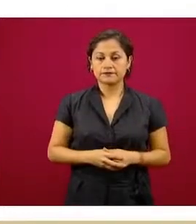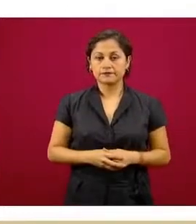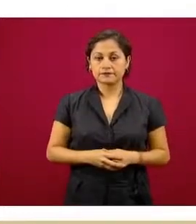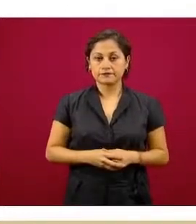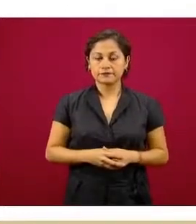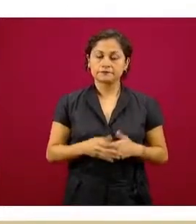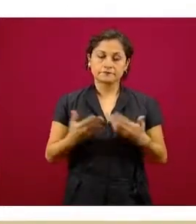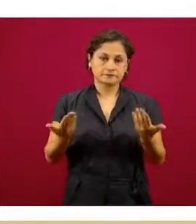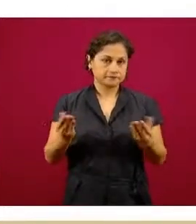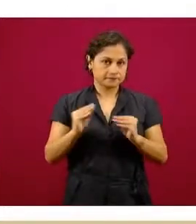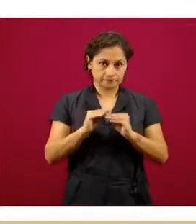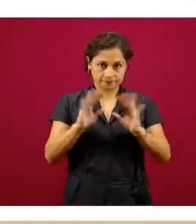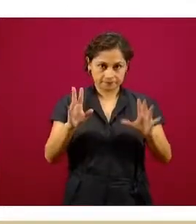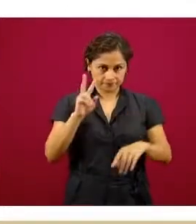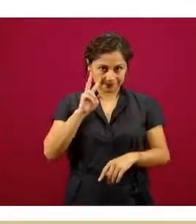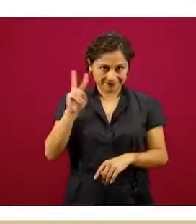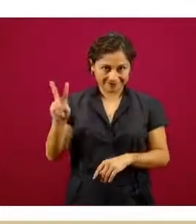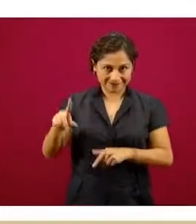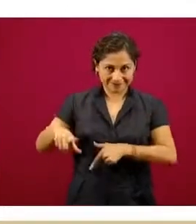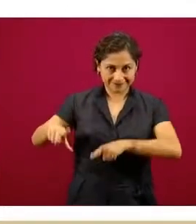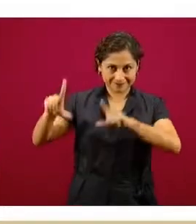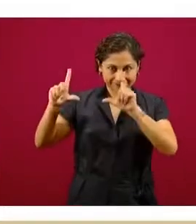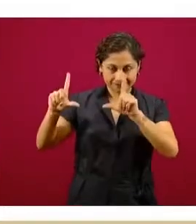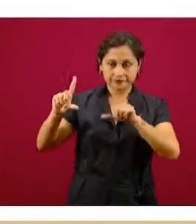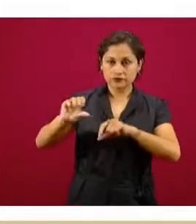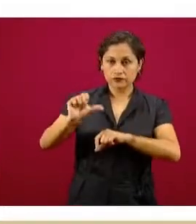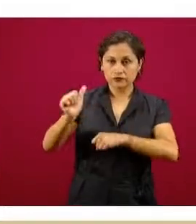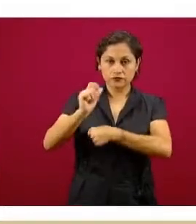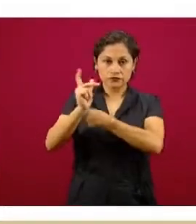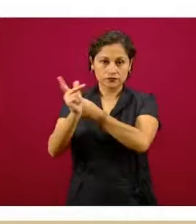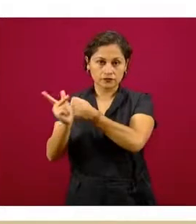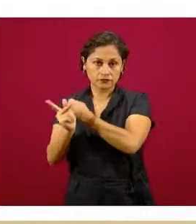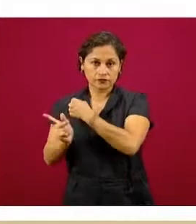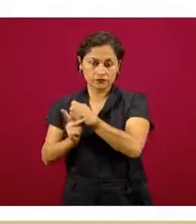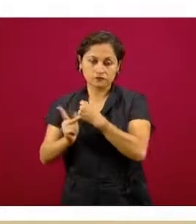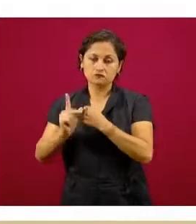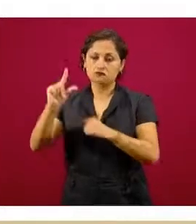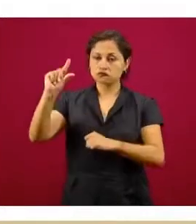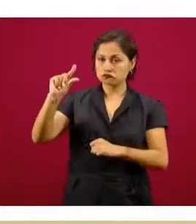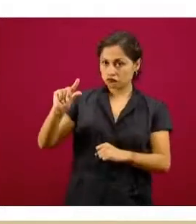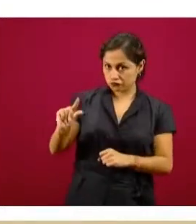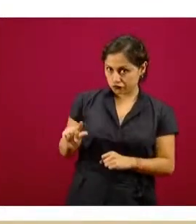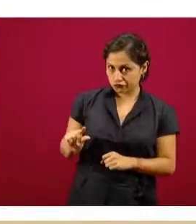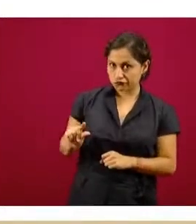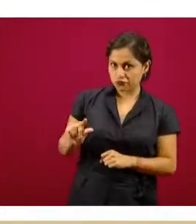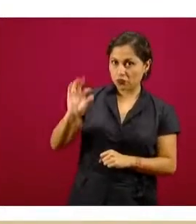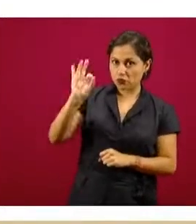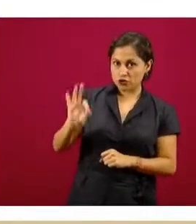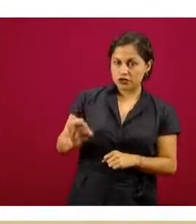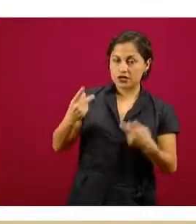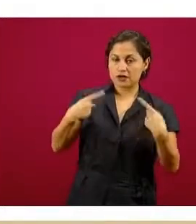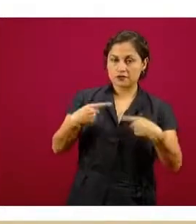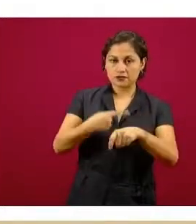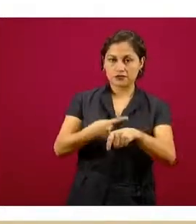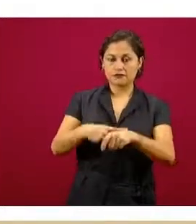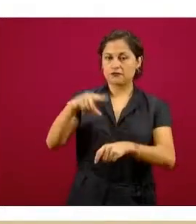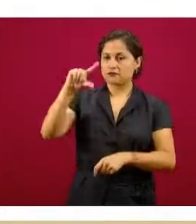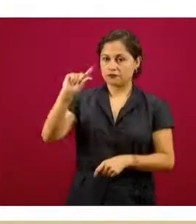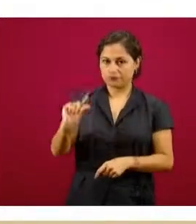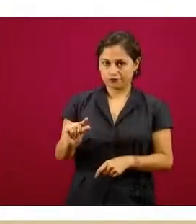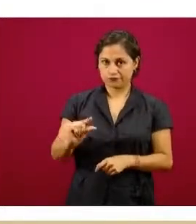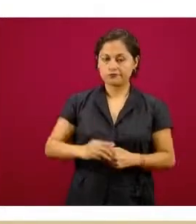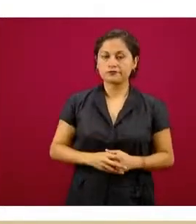momentos. Y bueno, vemos otras regiones que definitivamente mantienen mucho menos porcentaje de esta pandemia